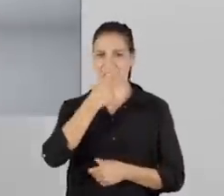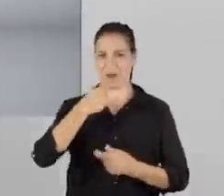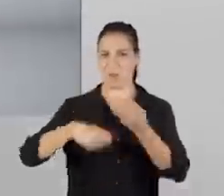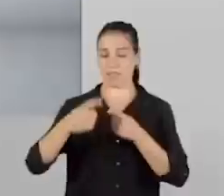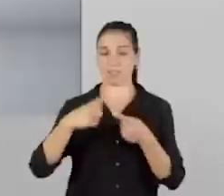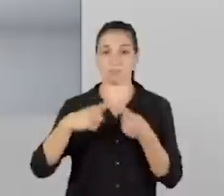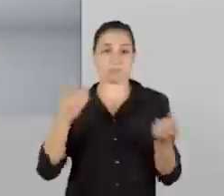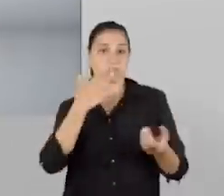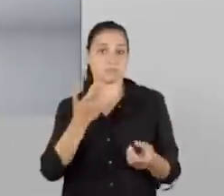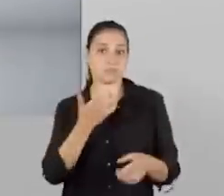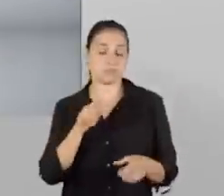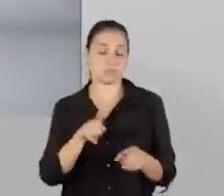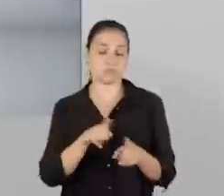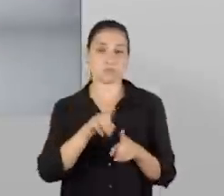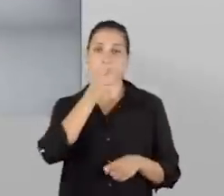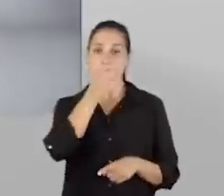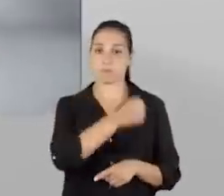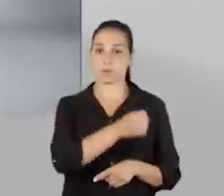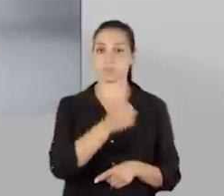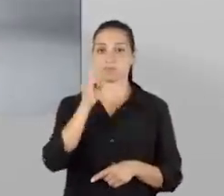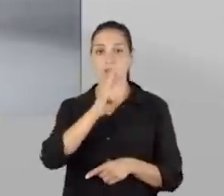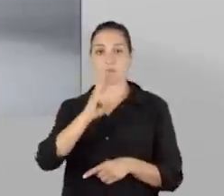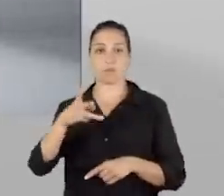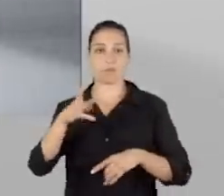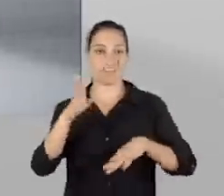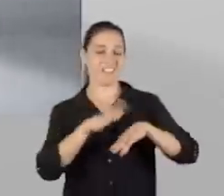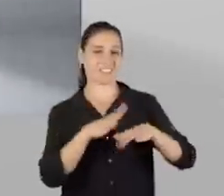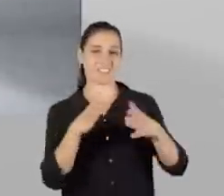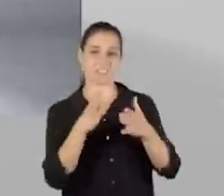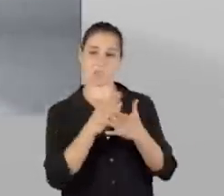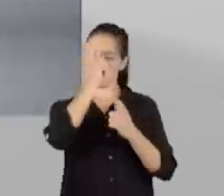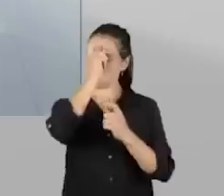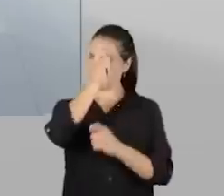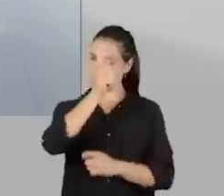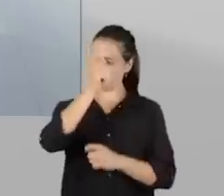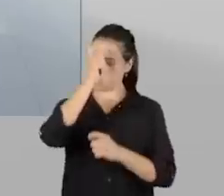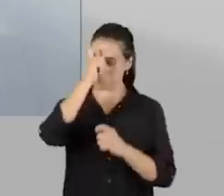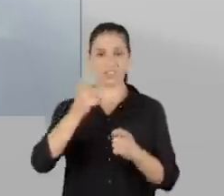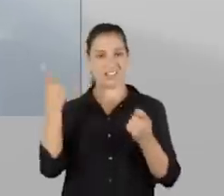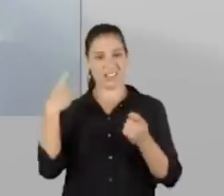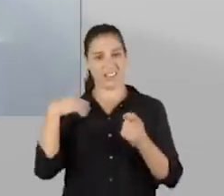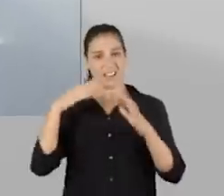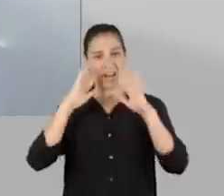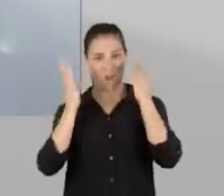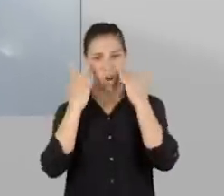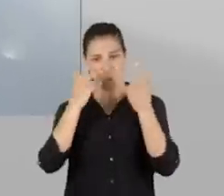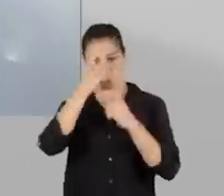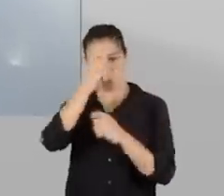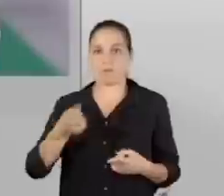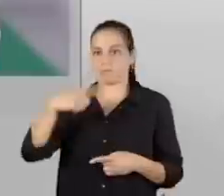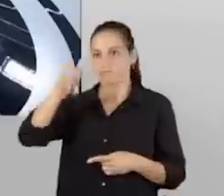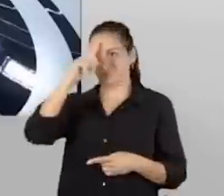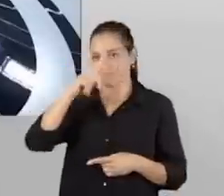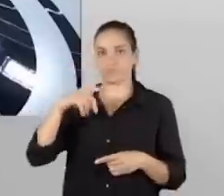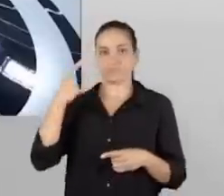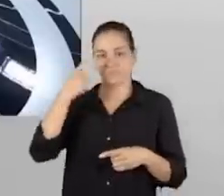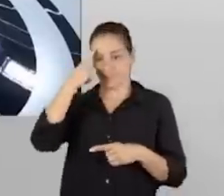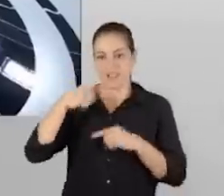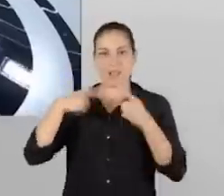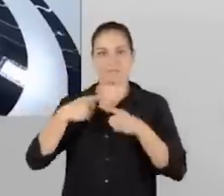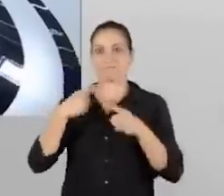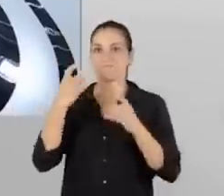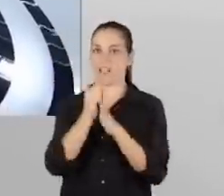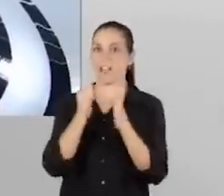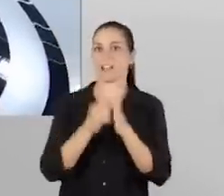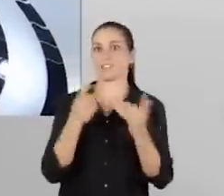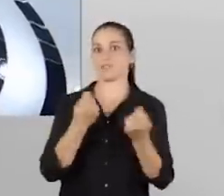han aplaudido en el congreso Sí señor Serrano usted también ha aplaudido en el congreso Así es muy